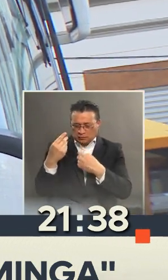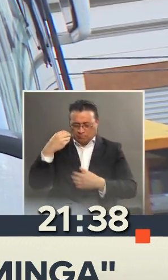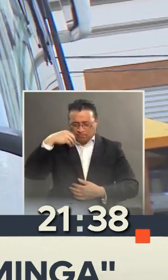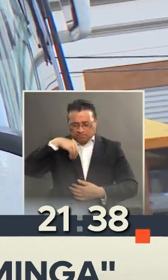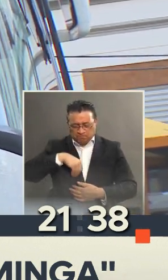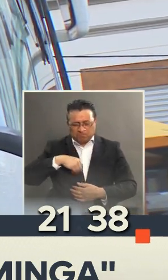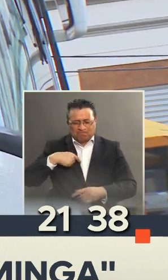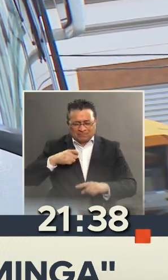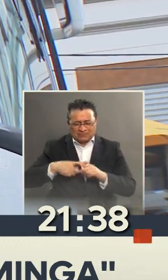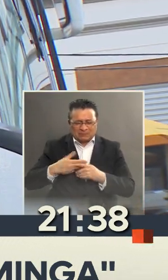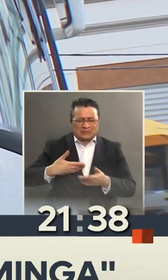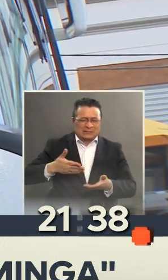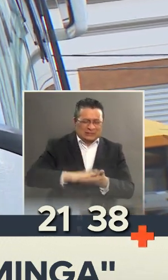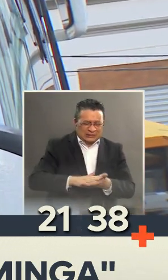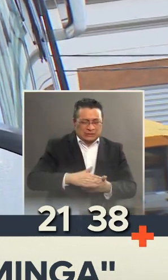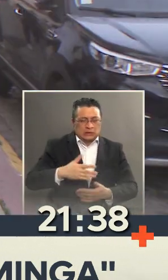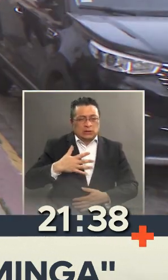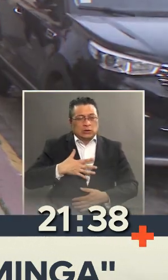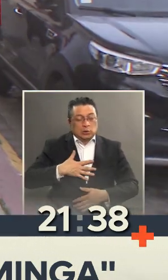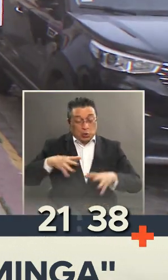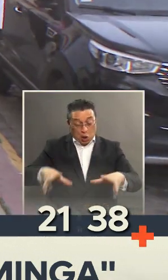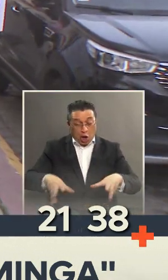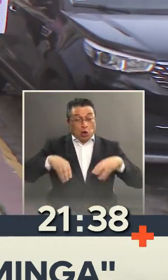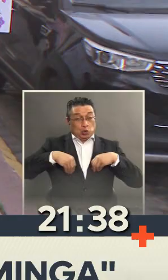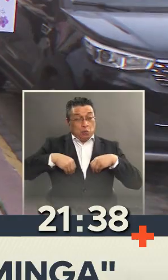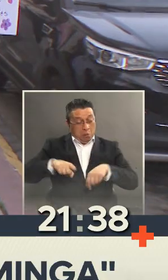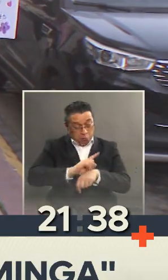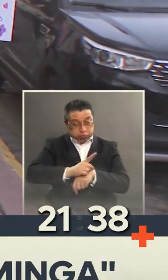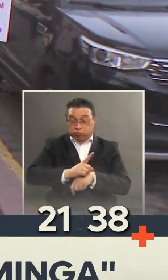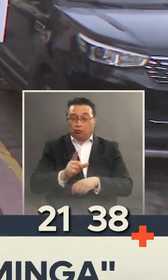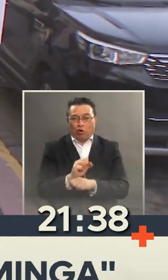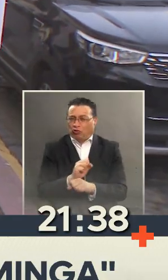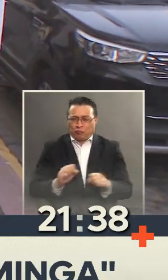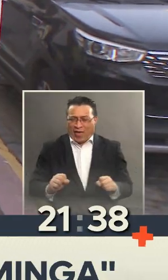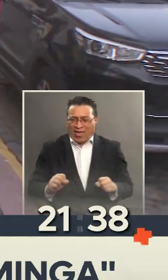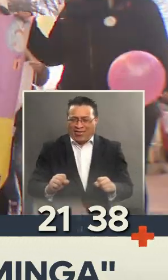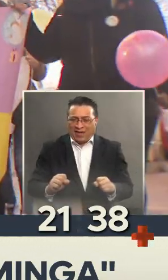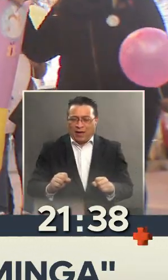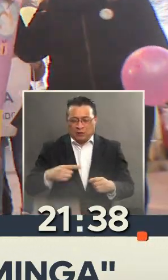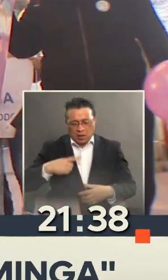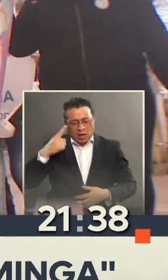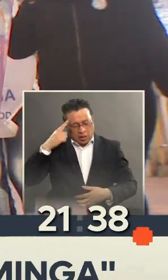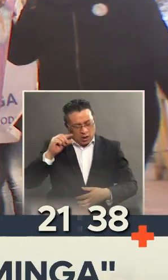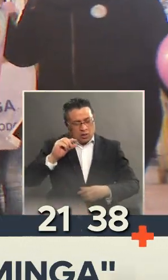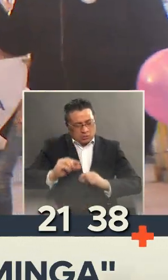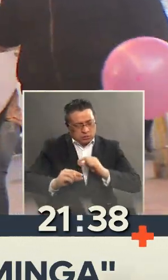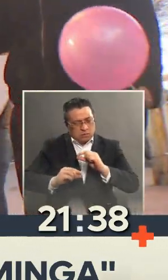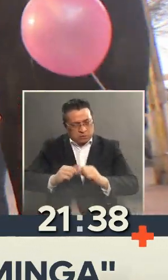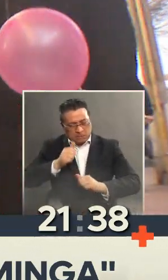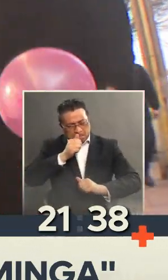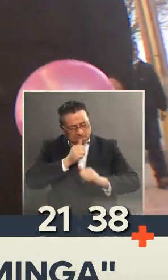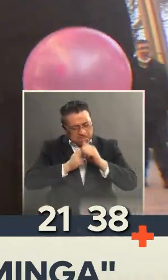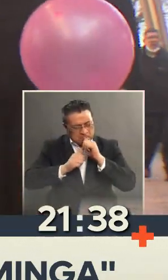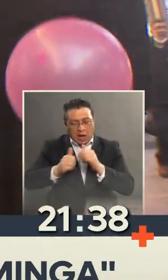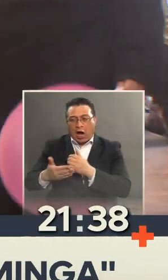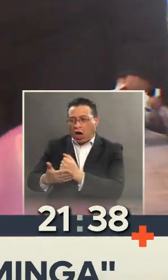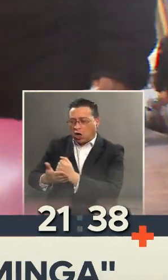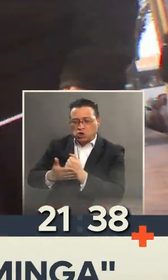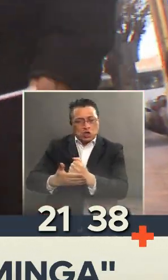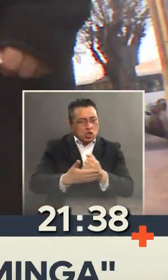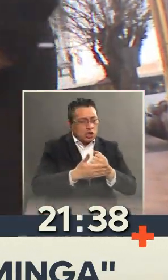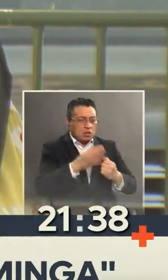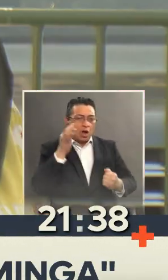pasó, no es algo que se asume de un día para otro. Y ellas han tenido que salir adelante ayudándose entre todas,